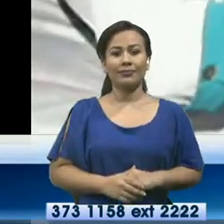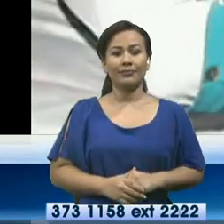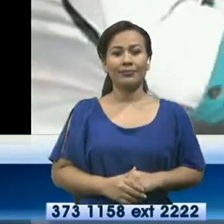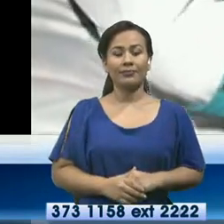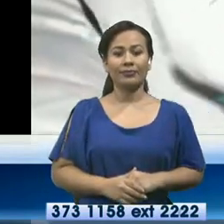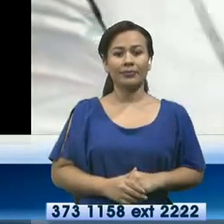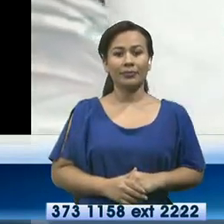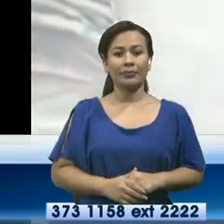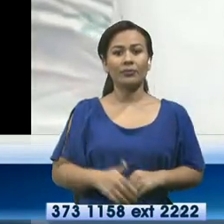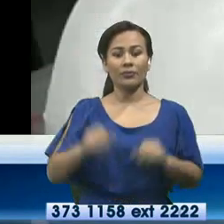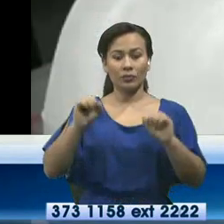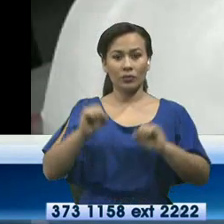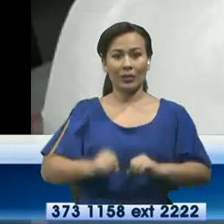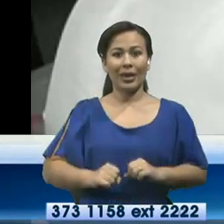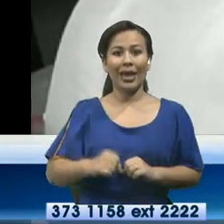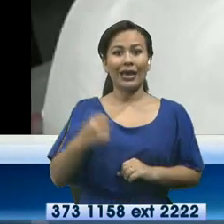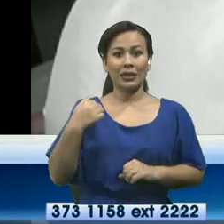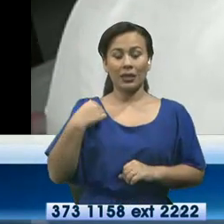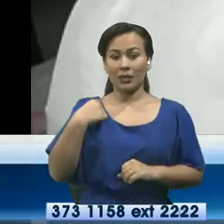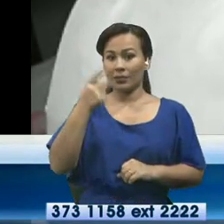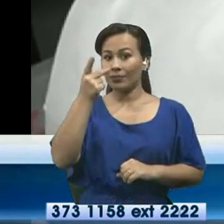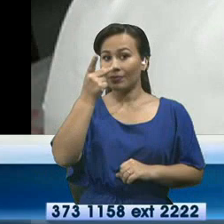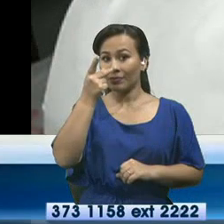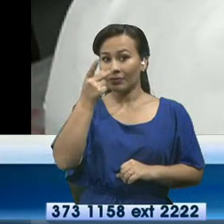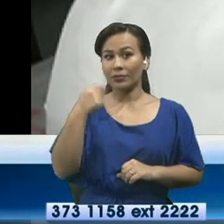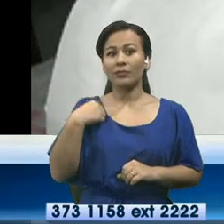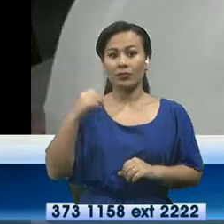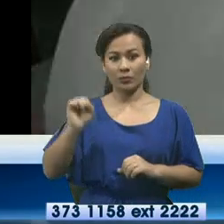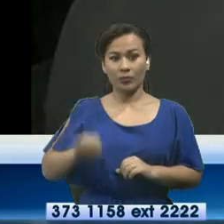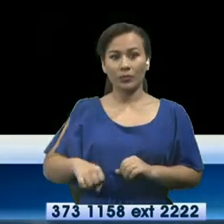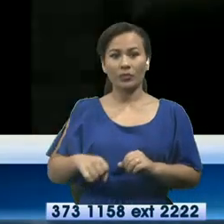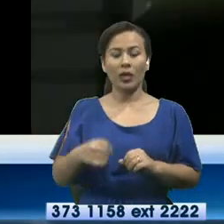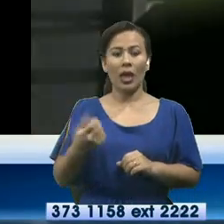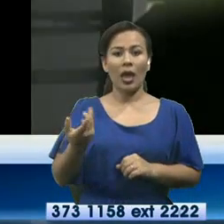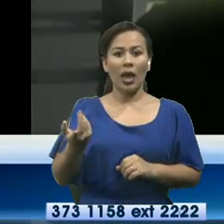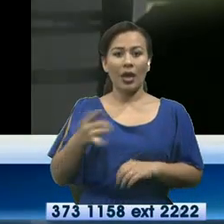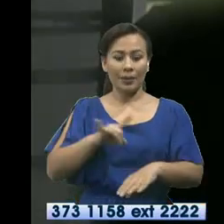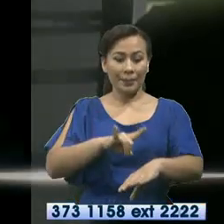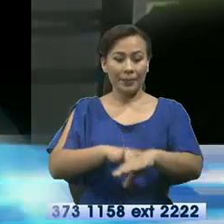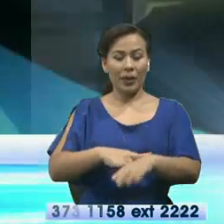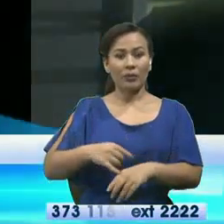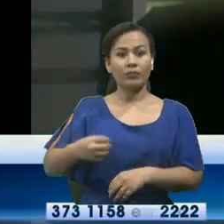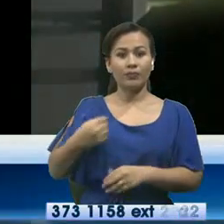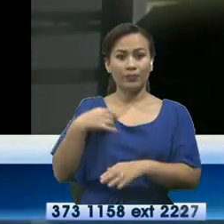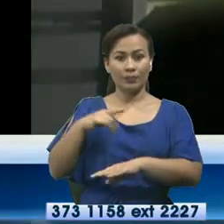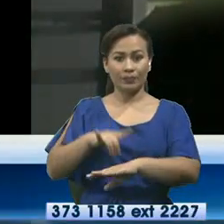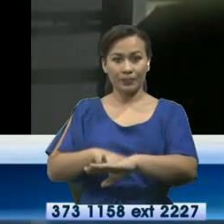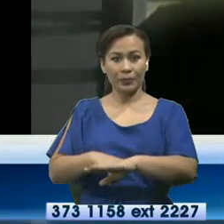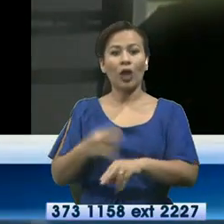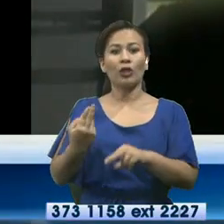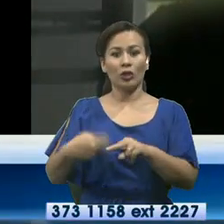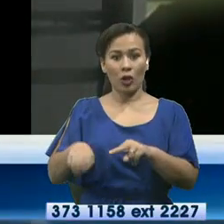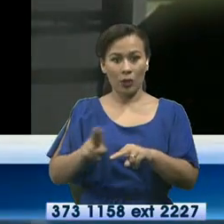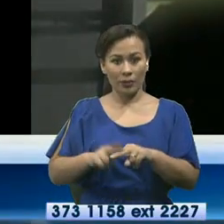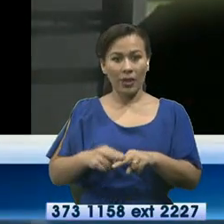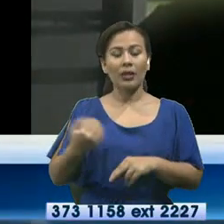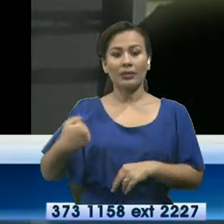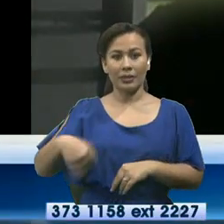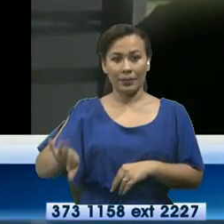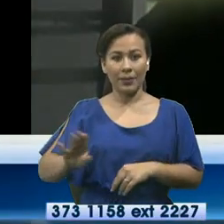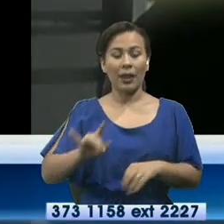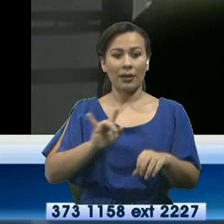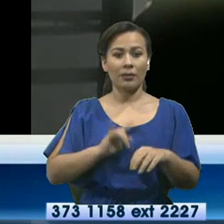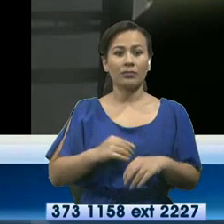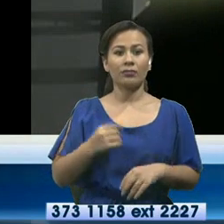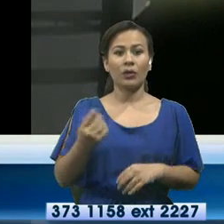es cerrar la uretra, que tiene doble uretra. Es esa que me falta solamente. Ya hace la popó normal, ya orina, pero